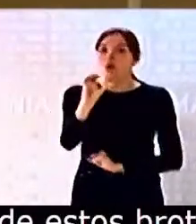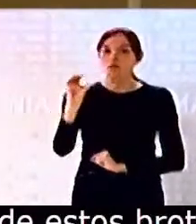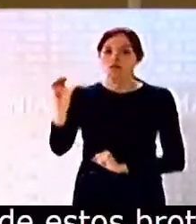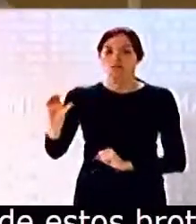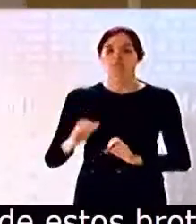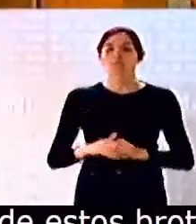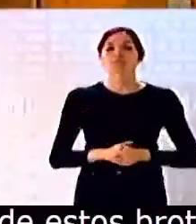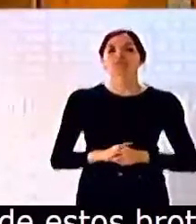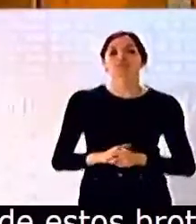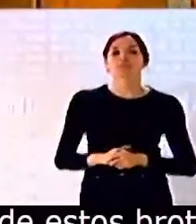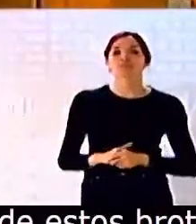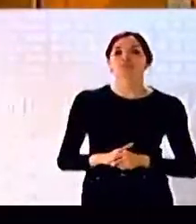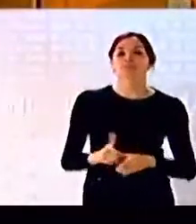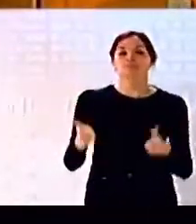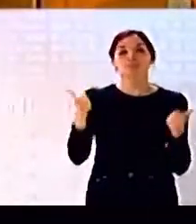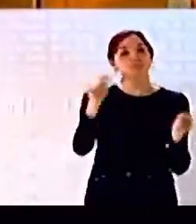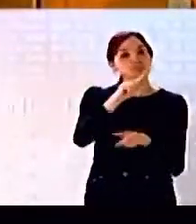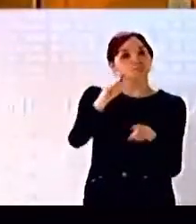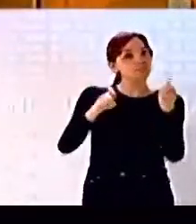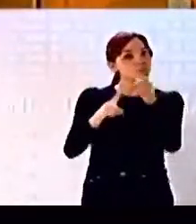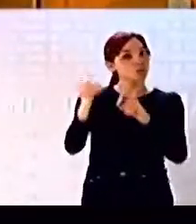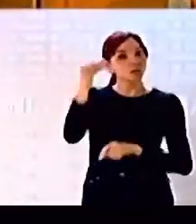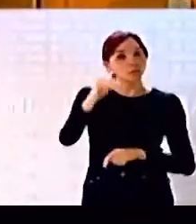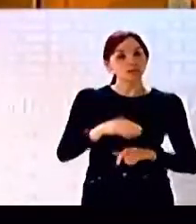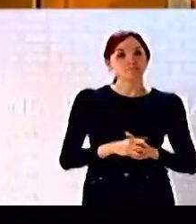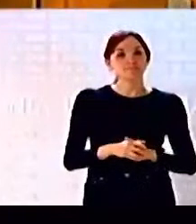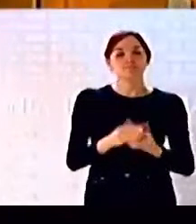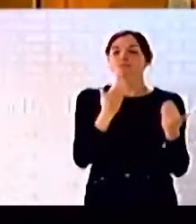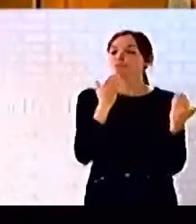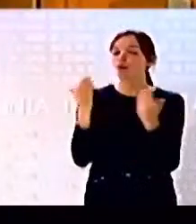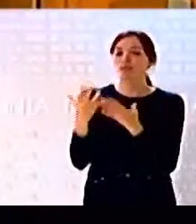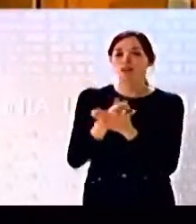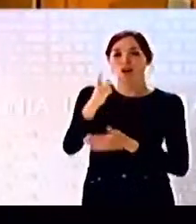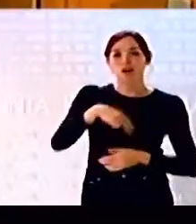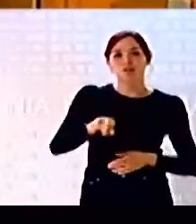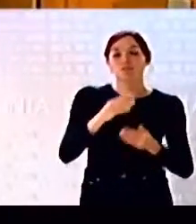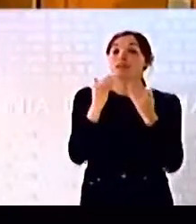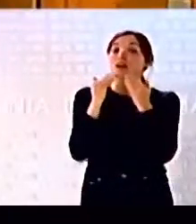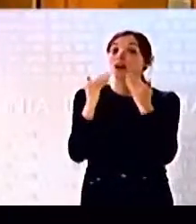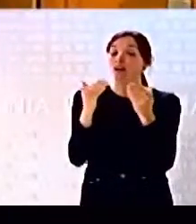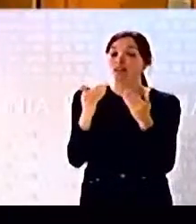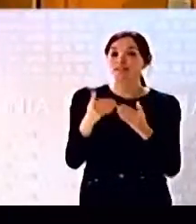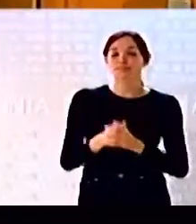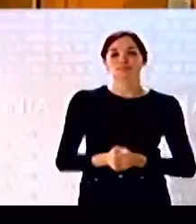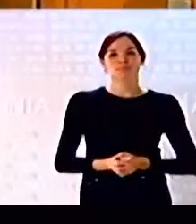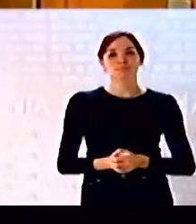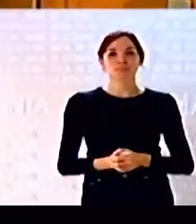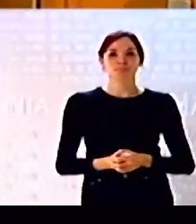¿Hay alguna cuestión más? Pues muchísimas gracias a todos. Muchas gracias.